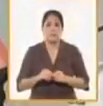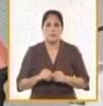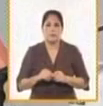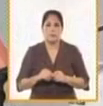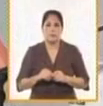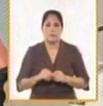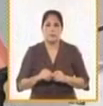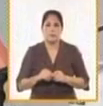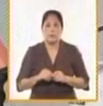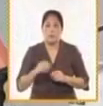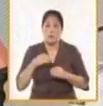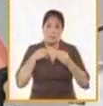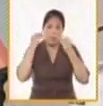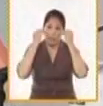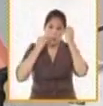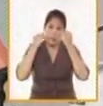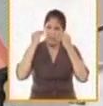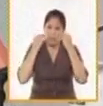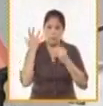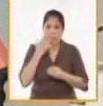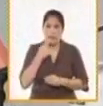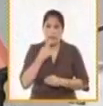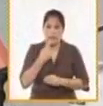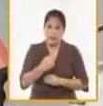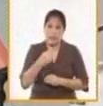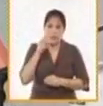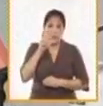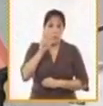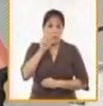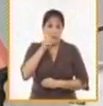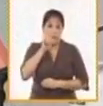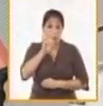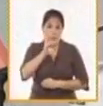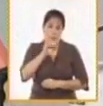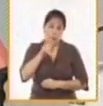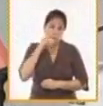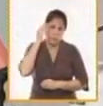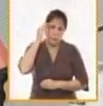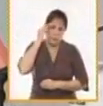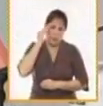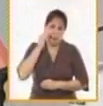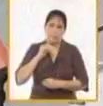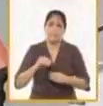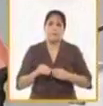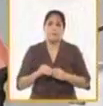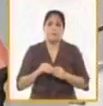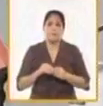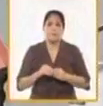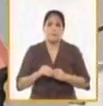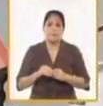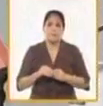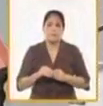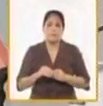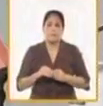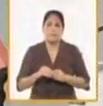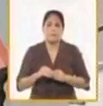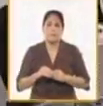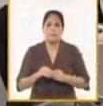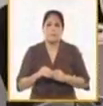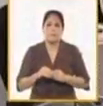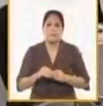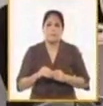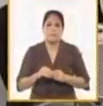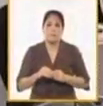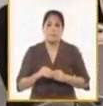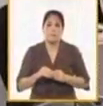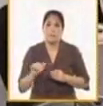Estaba pensando, embajador, ¿quién iba a decir en el 2019? Bueno, mucha gente seguramente lo podía decir, pero con la arremetida tan